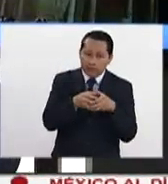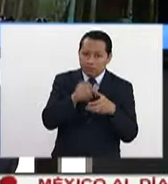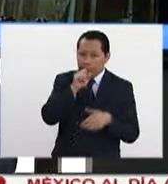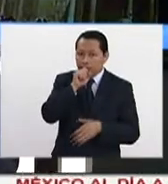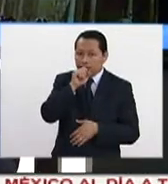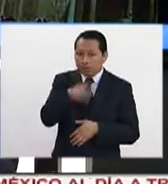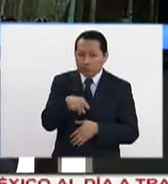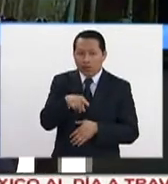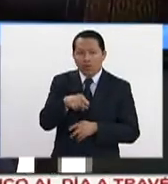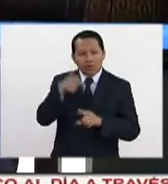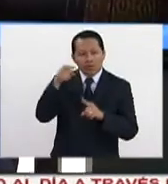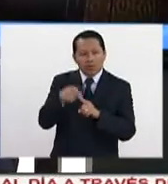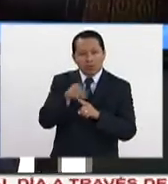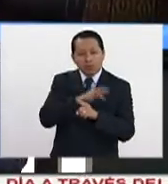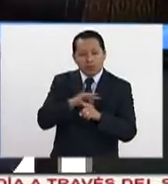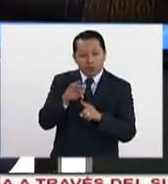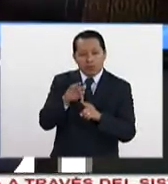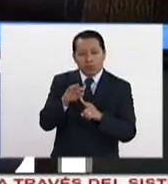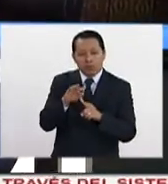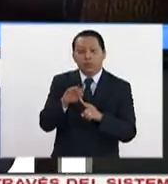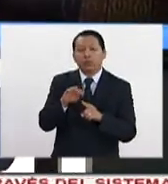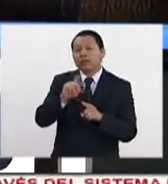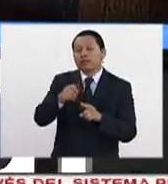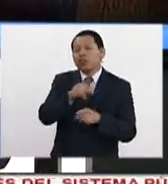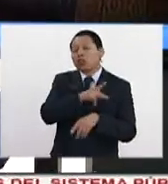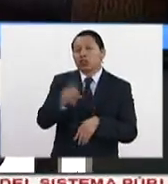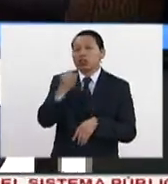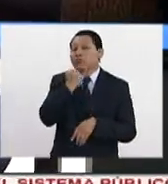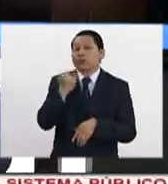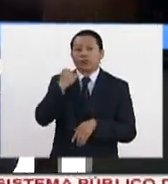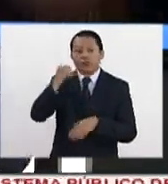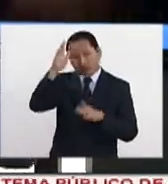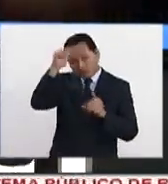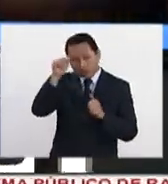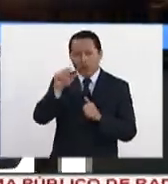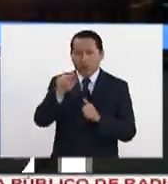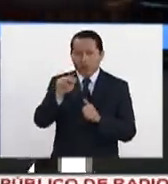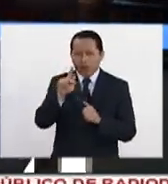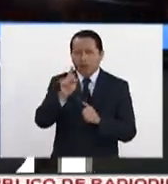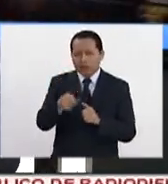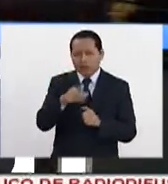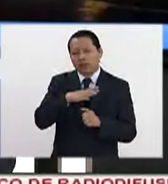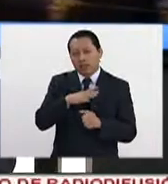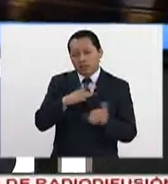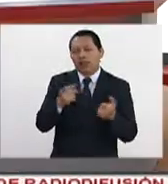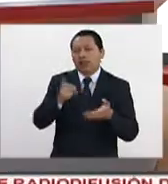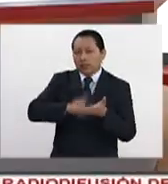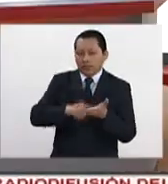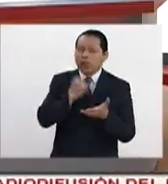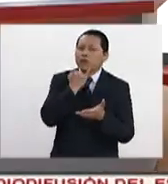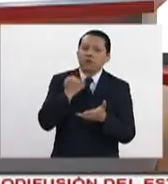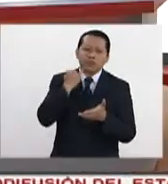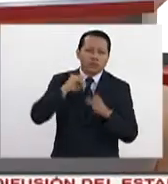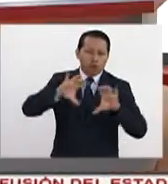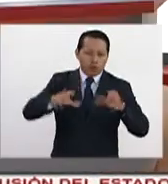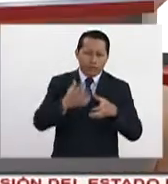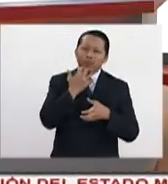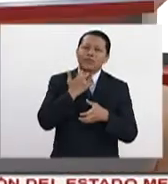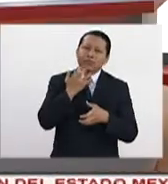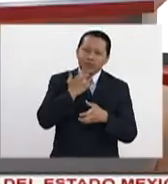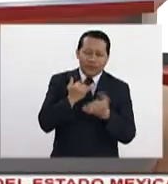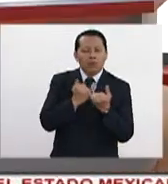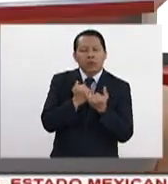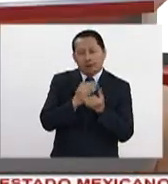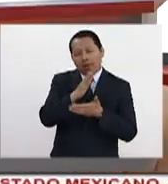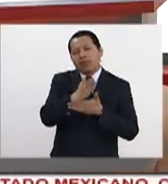Particularmente enfocado en el sionismo, no porque todos los israelíes estén de acuerdo. Así evidentemente es. También hay una división dentro de la comunidad judía israelí